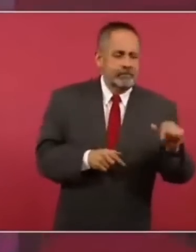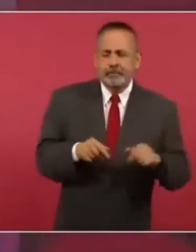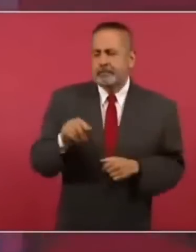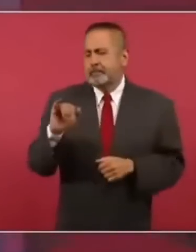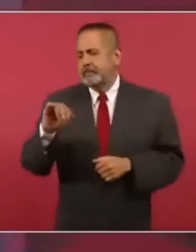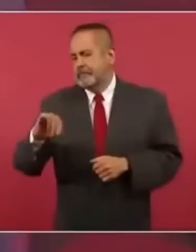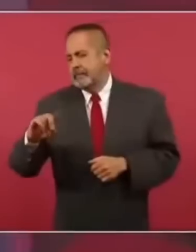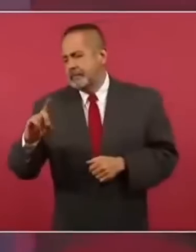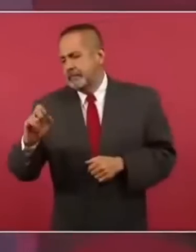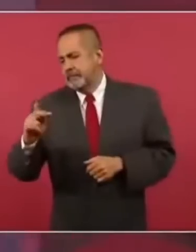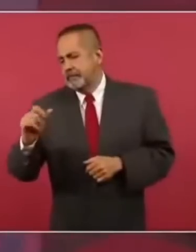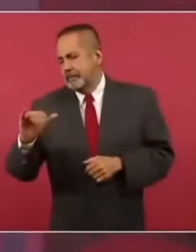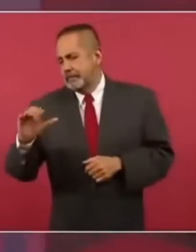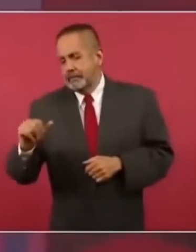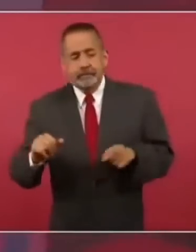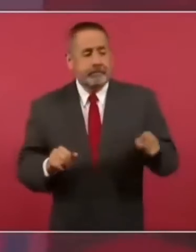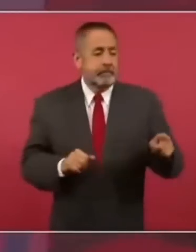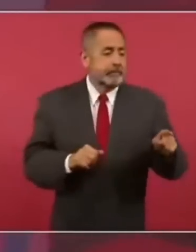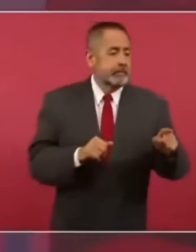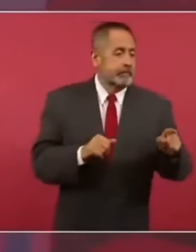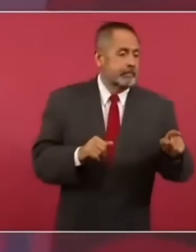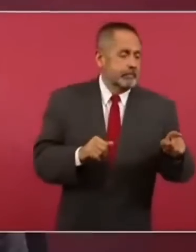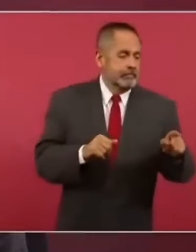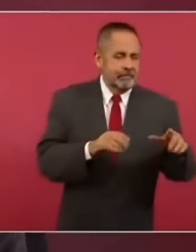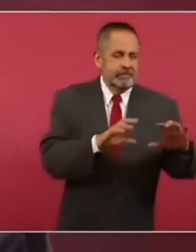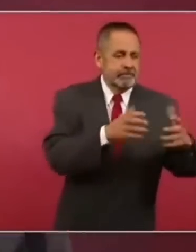Liberales y conservadores.